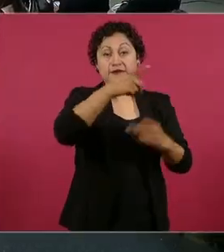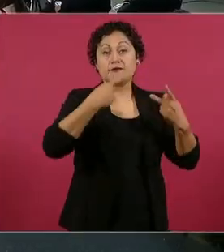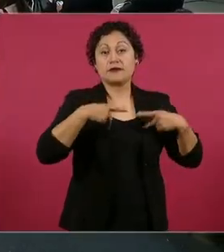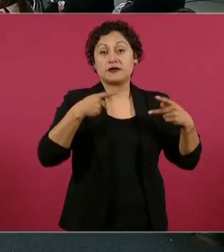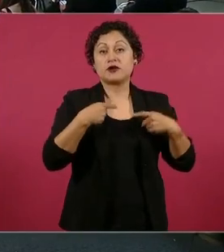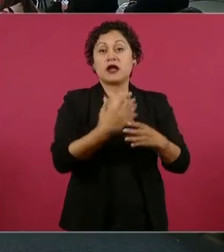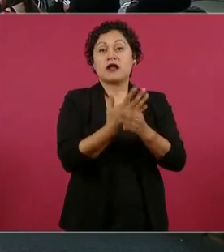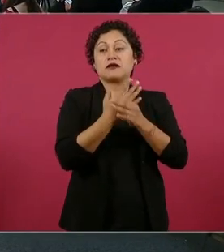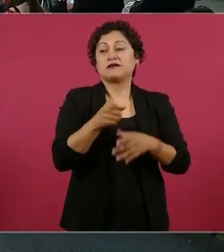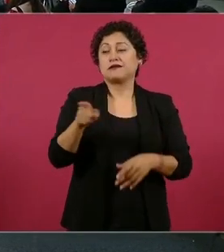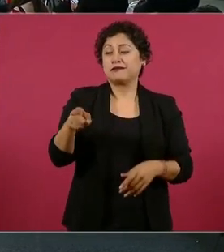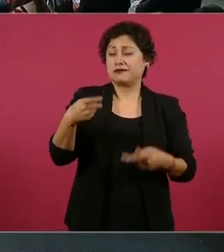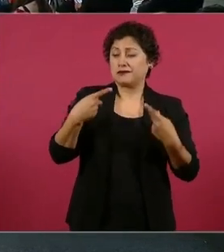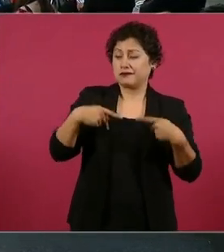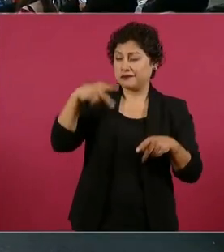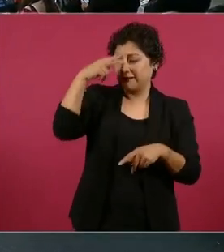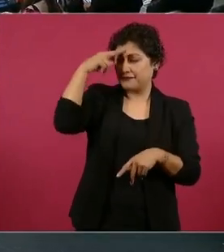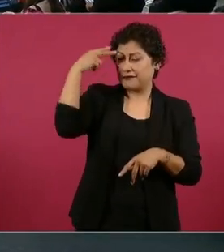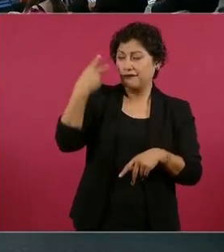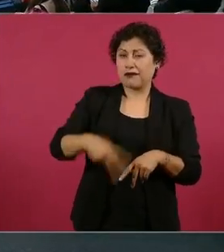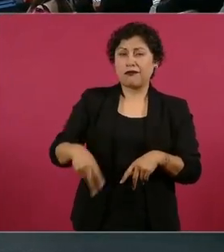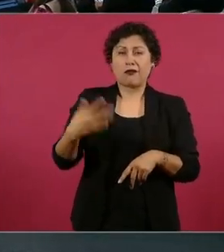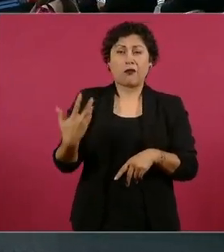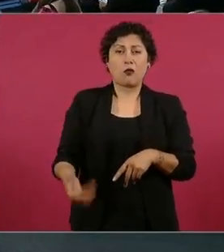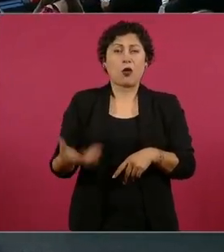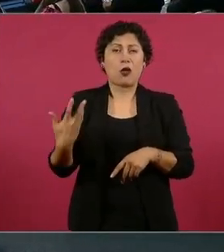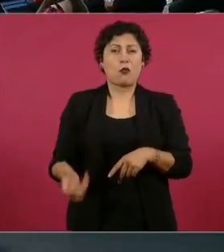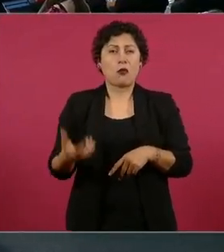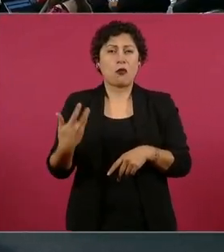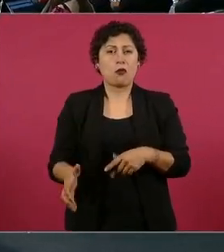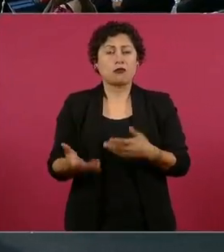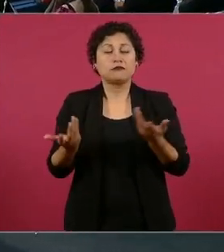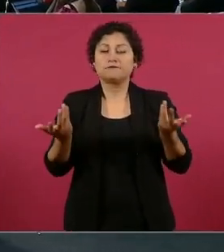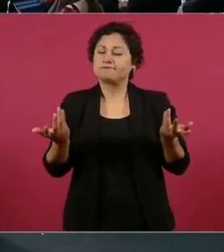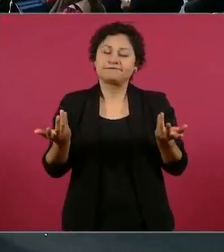piensan algunos conservadores reaccionarios,